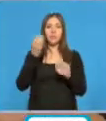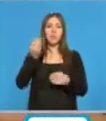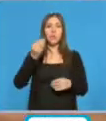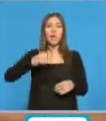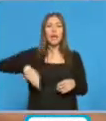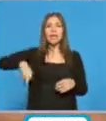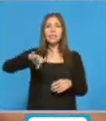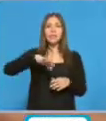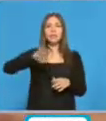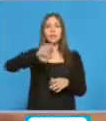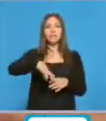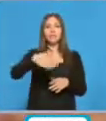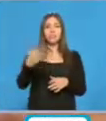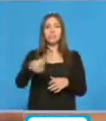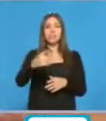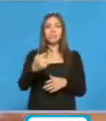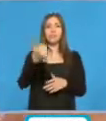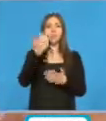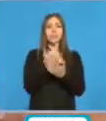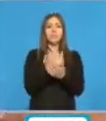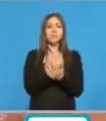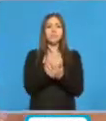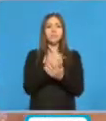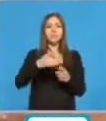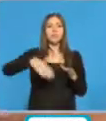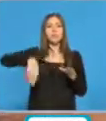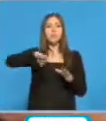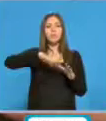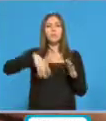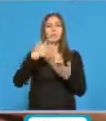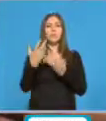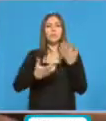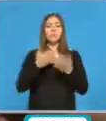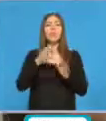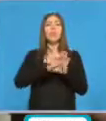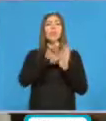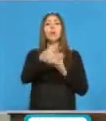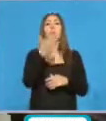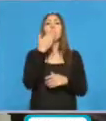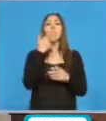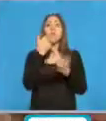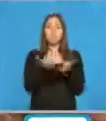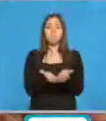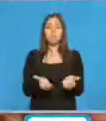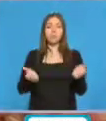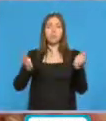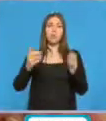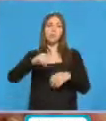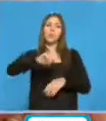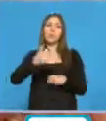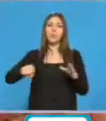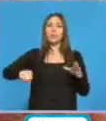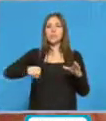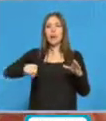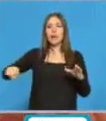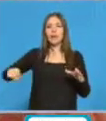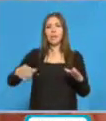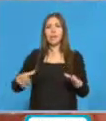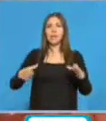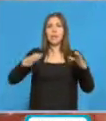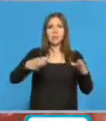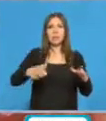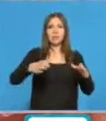a freír primero. Vamos a dejar bien. que esto se vaya Y cocinando. si no tenemos wok, en un nuestro sartén, sartencito en un ahí, sartén, exactamente. en